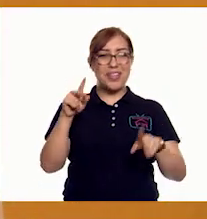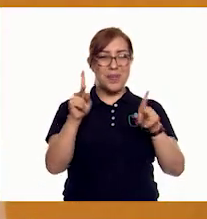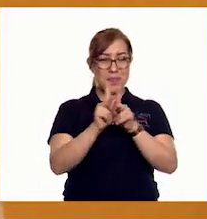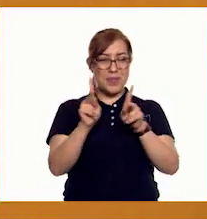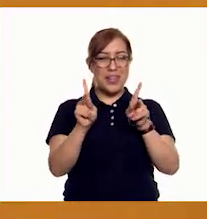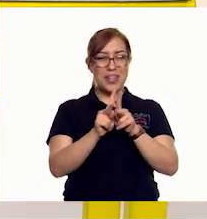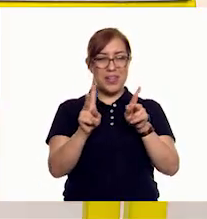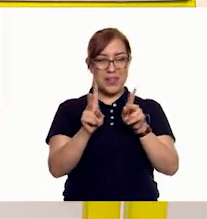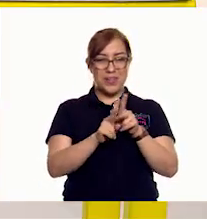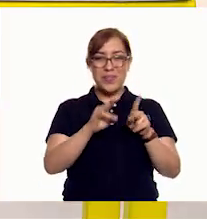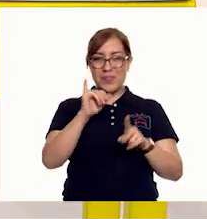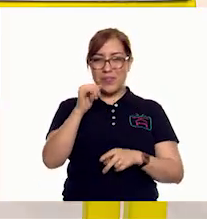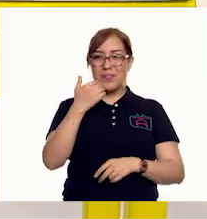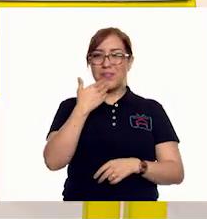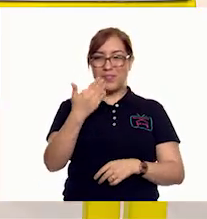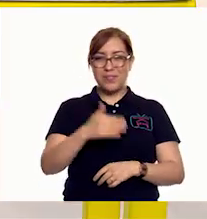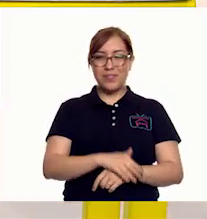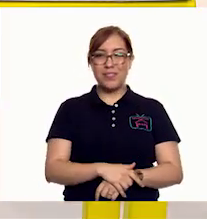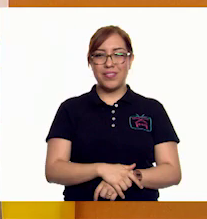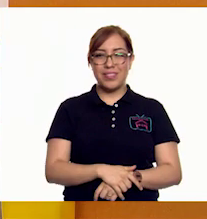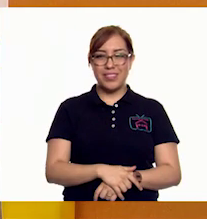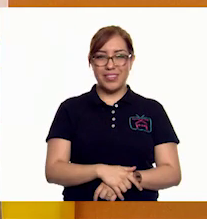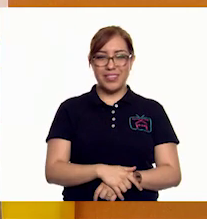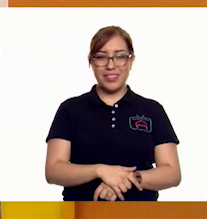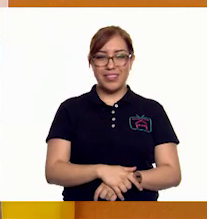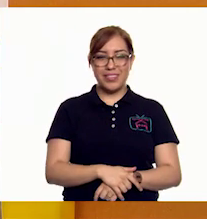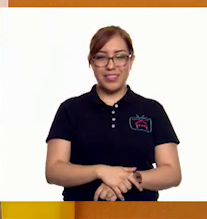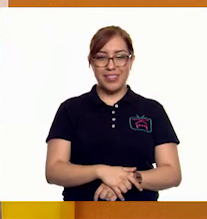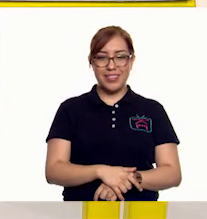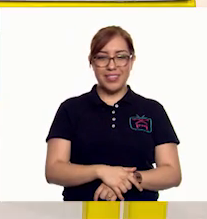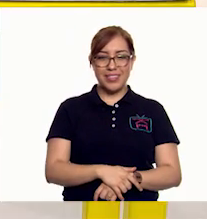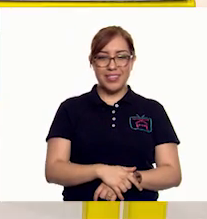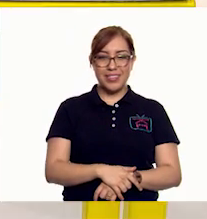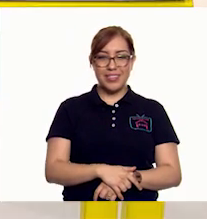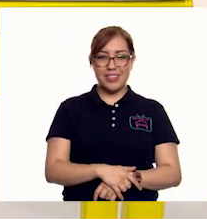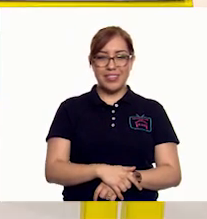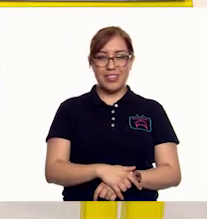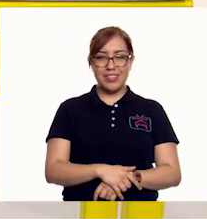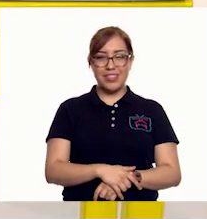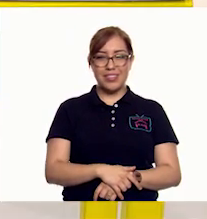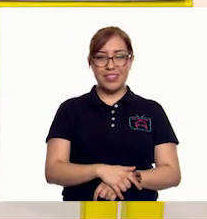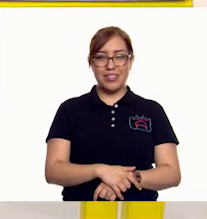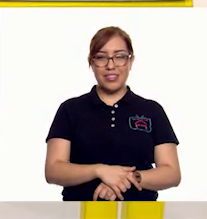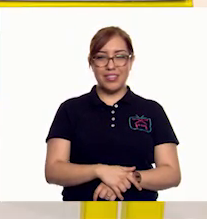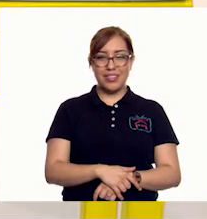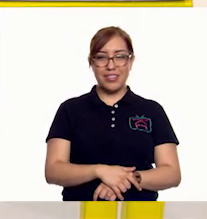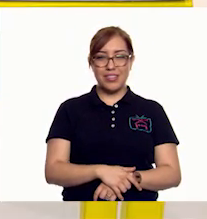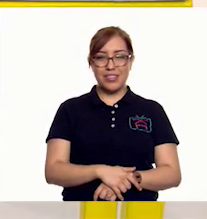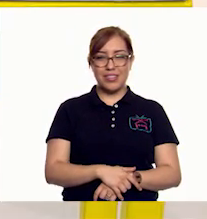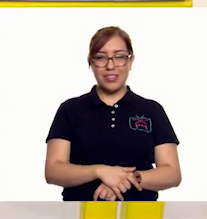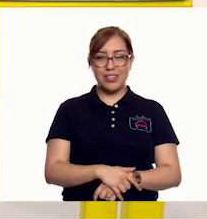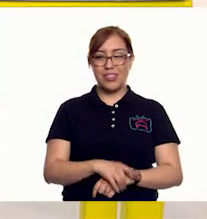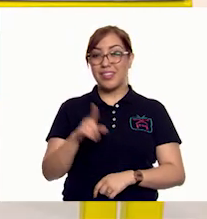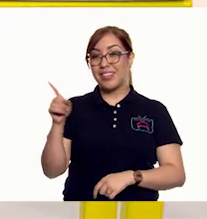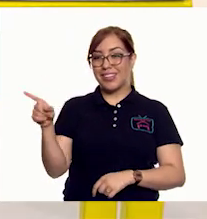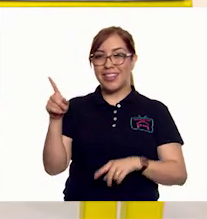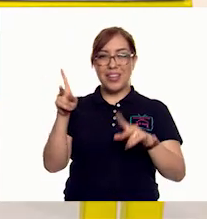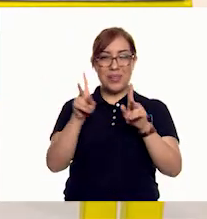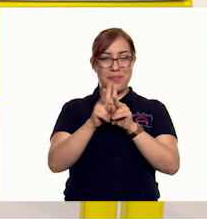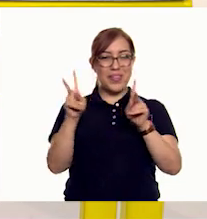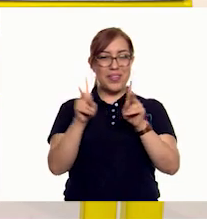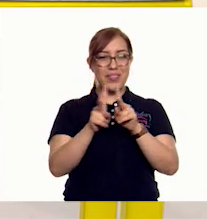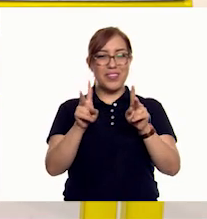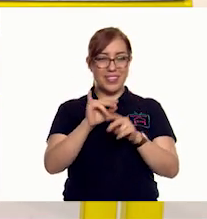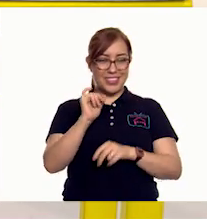buscarlo. Así es. Vamos a buscarlo. A ver, yo tengo... Tío, hermano. Ah, yo no tengo. Prima. No, es prima. Primo. Ahí está.